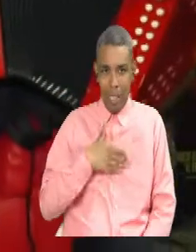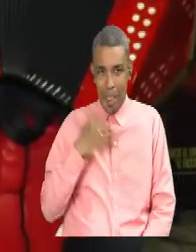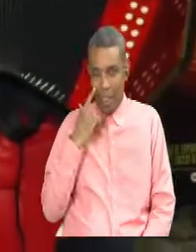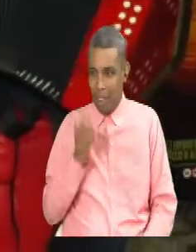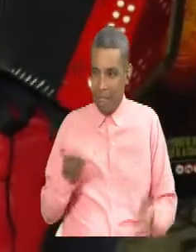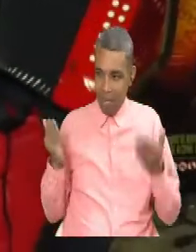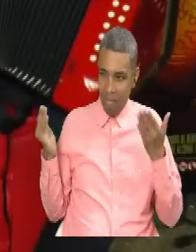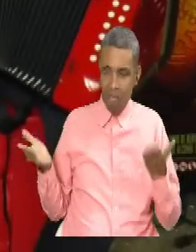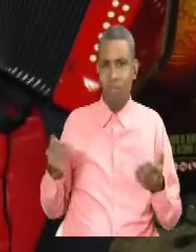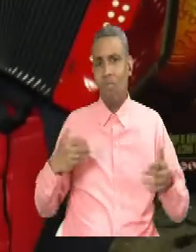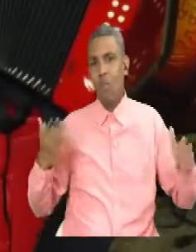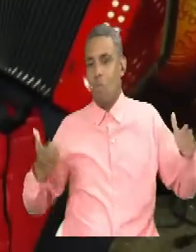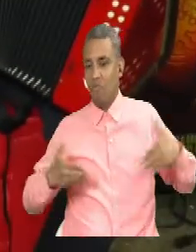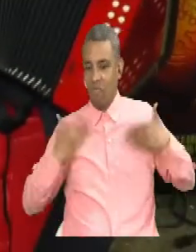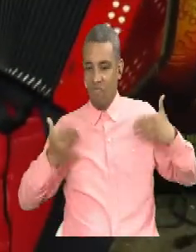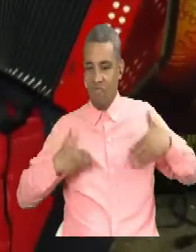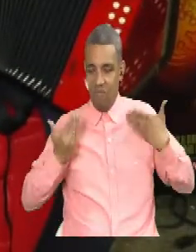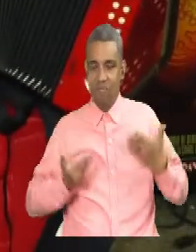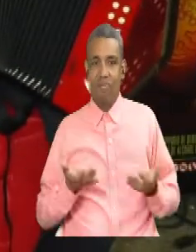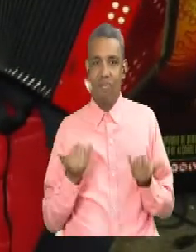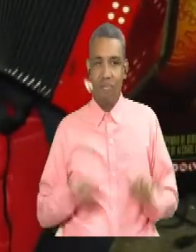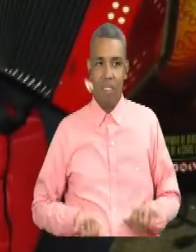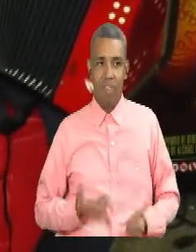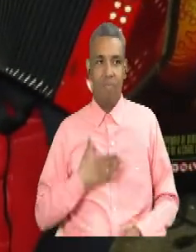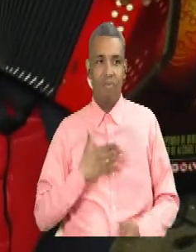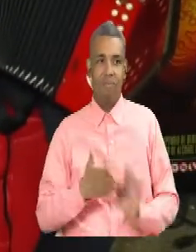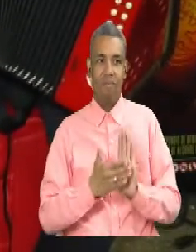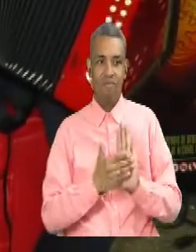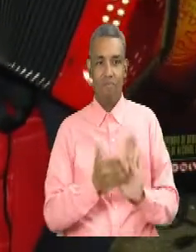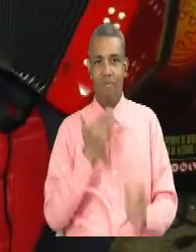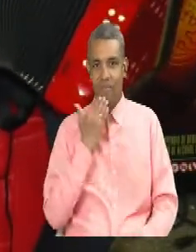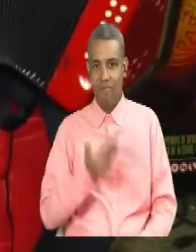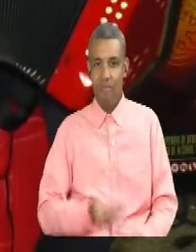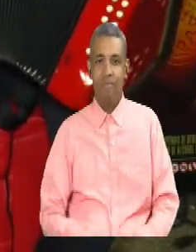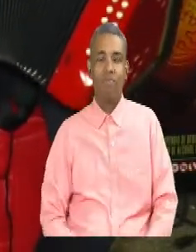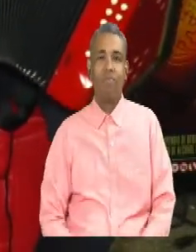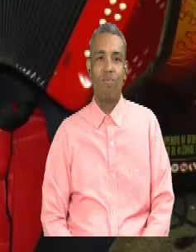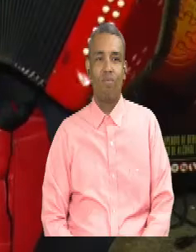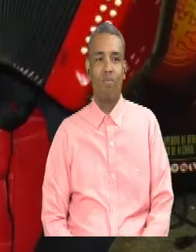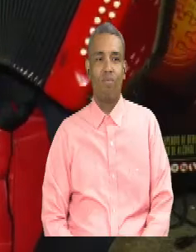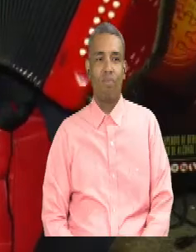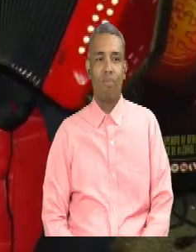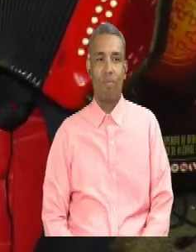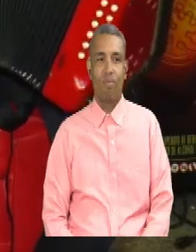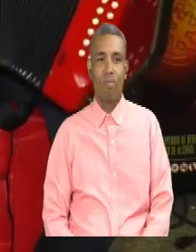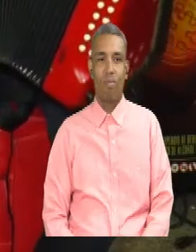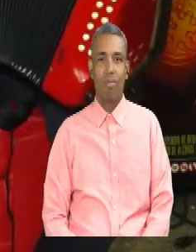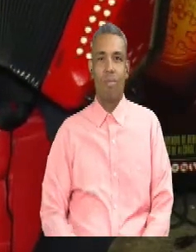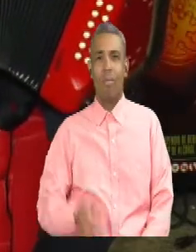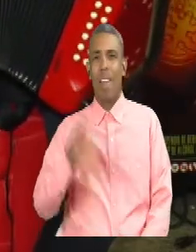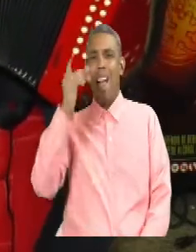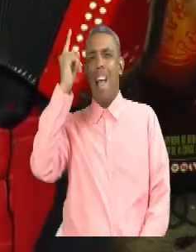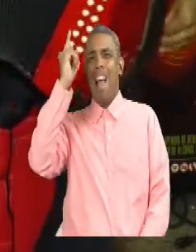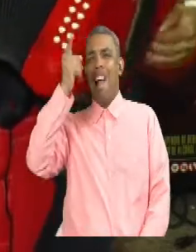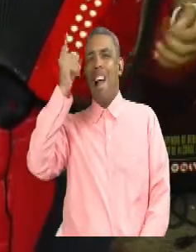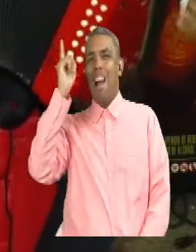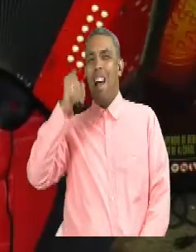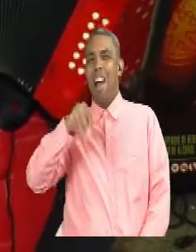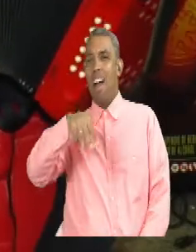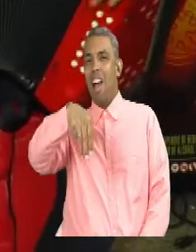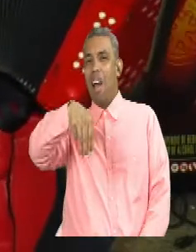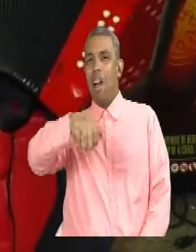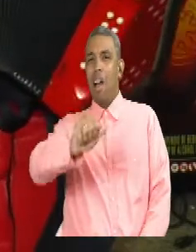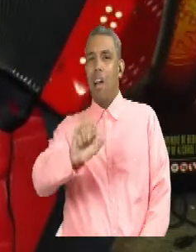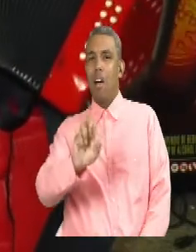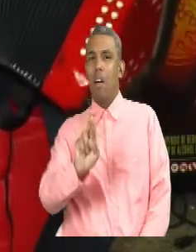televidentes. Contento de estar acá en tu programa. Bueno, los televidentes dirán, ¡ah, Marlon! El de la canción